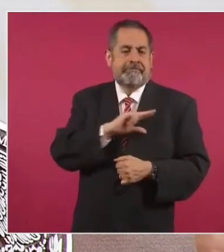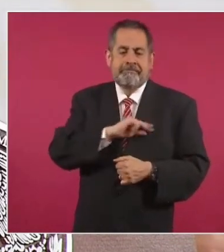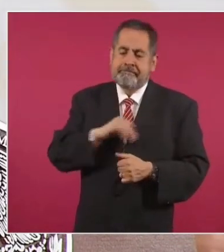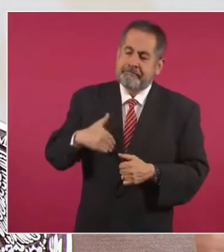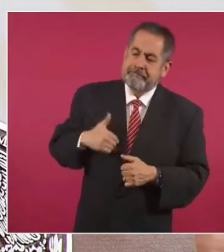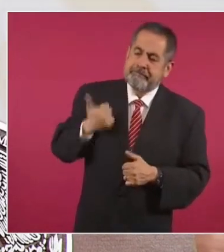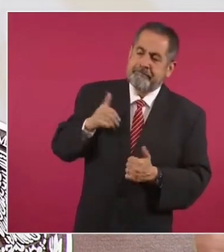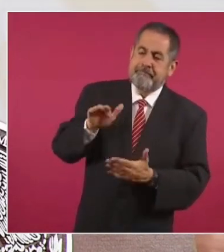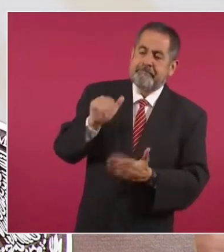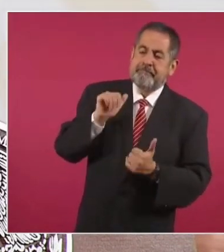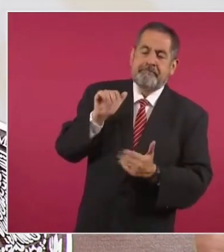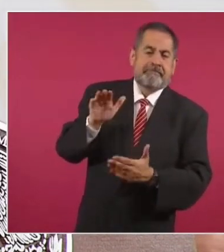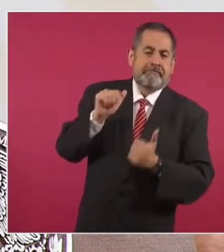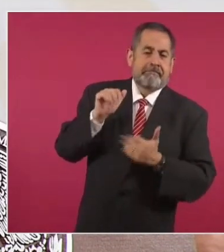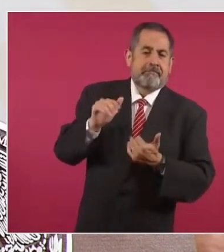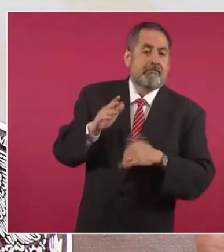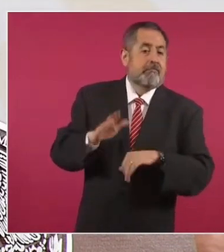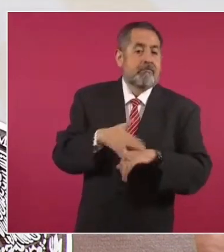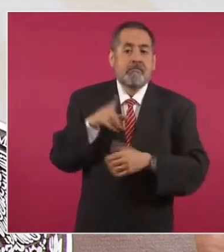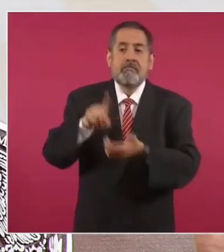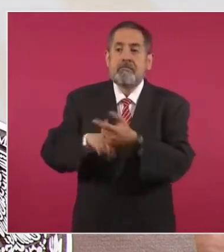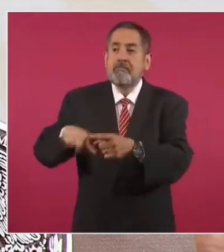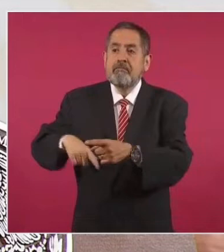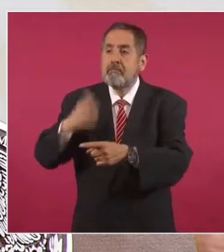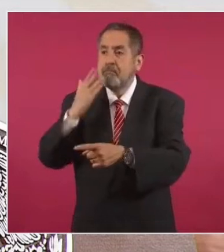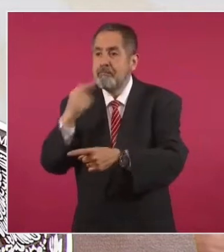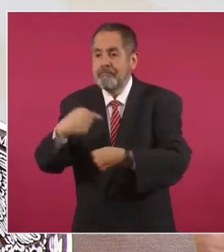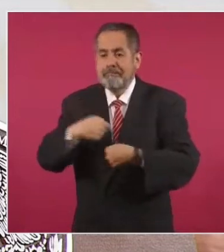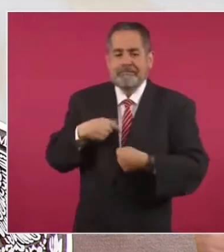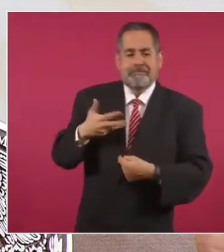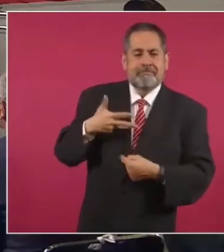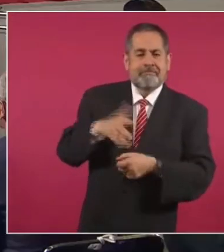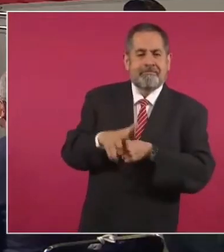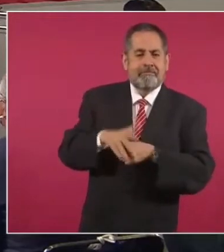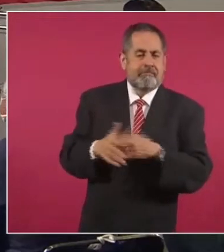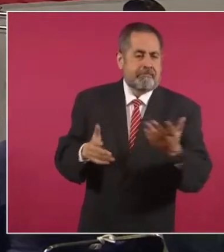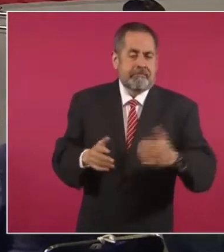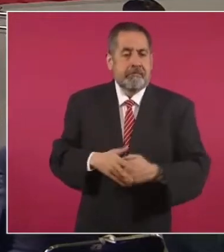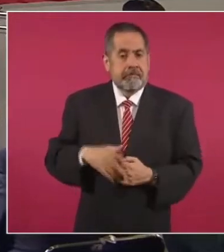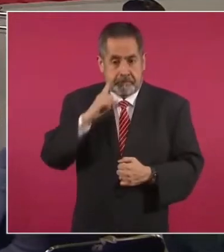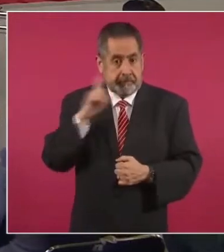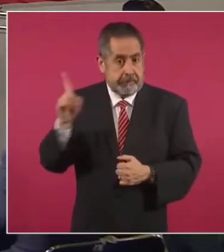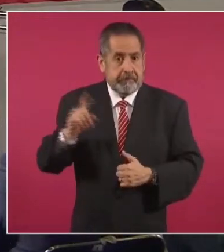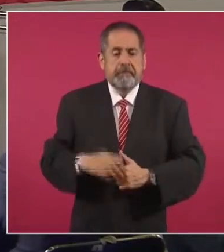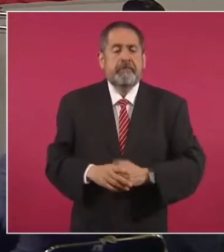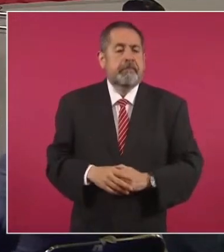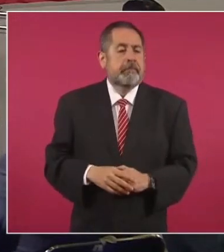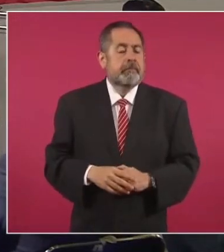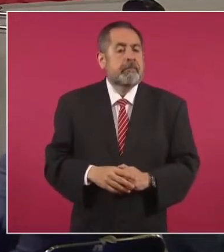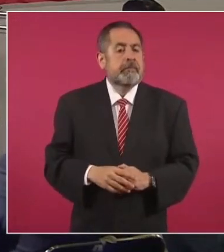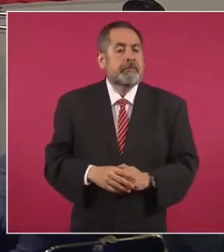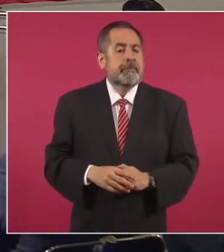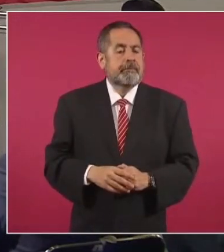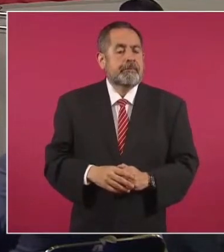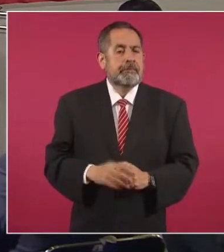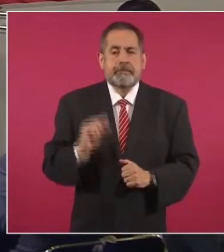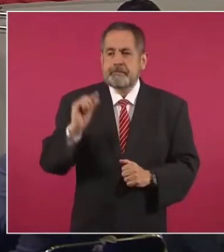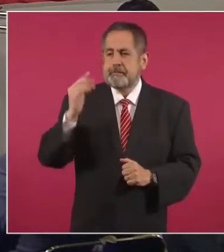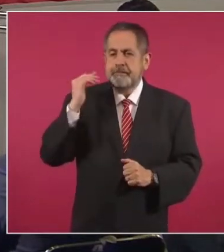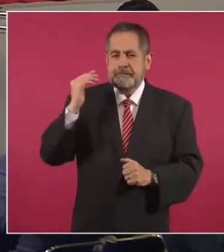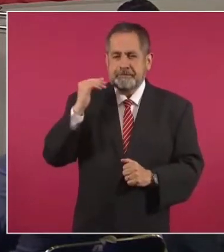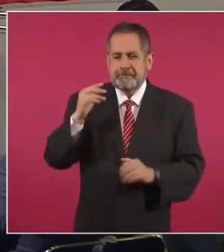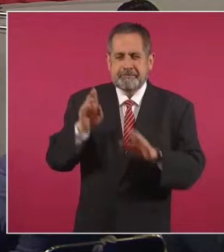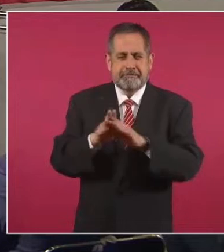al costo de bolsillo. Si lo vemos aquí, durante los últimos